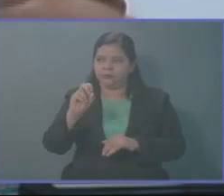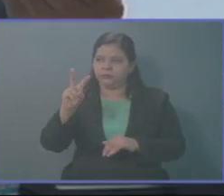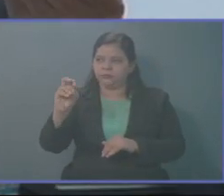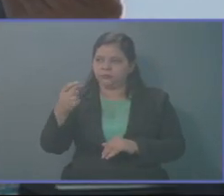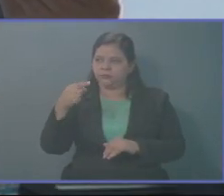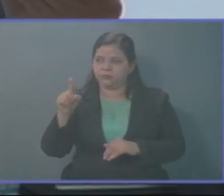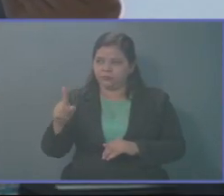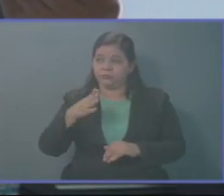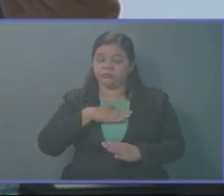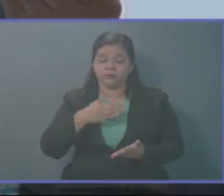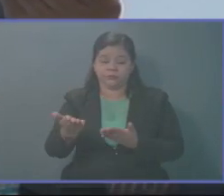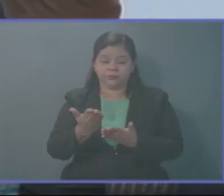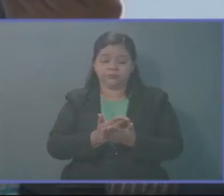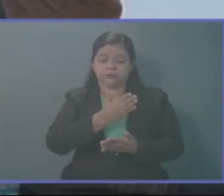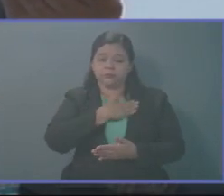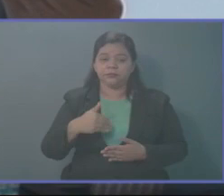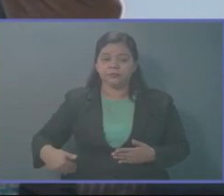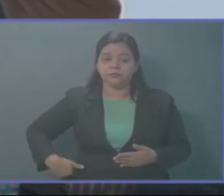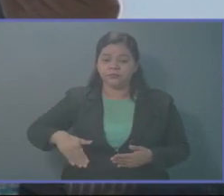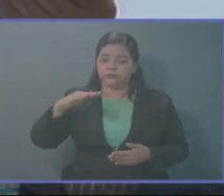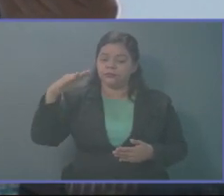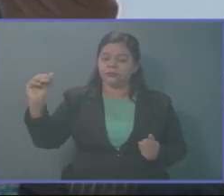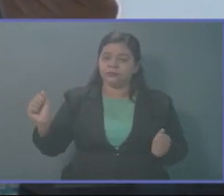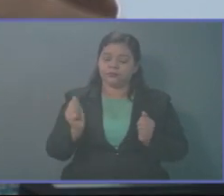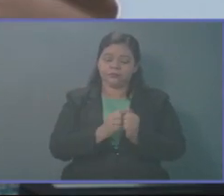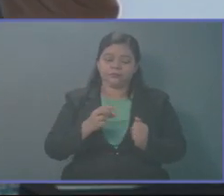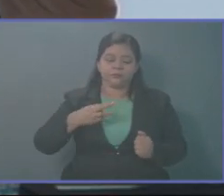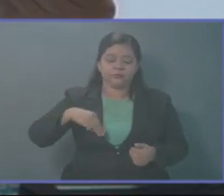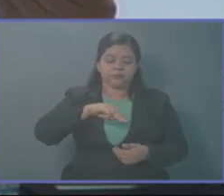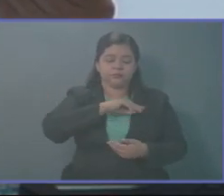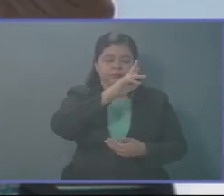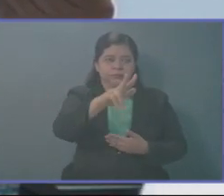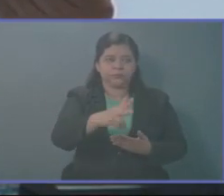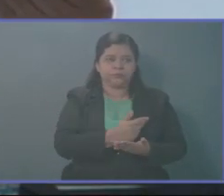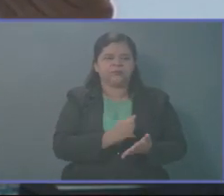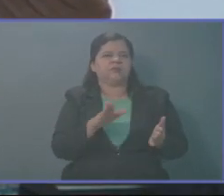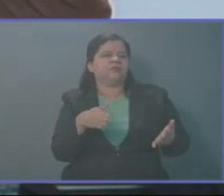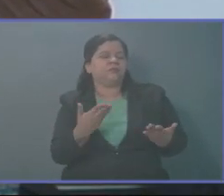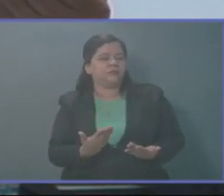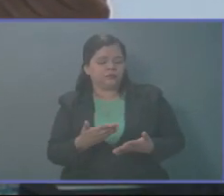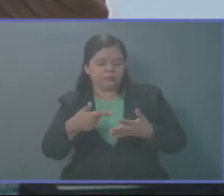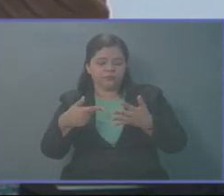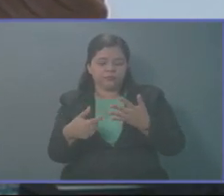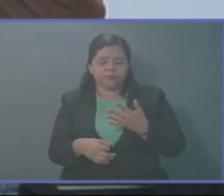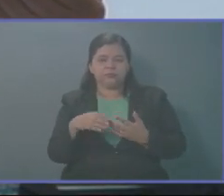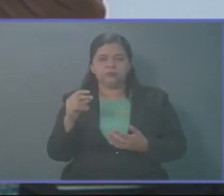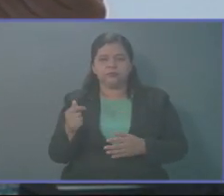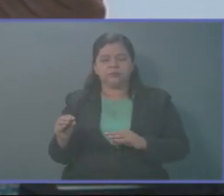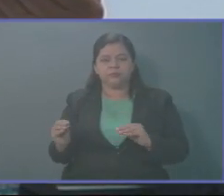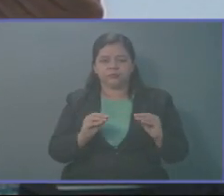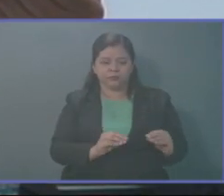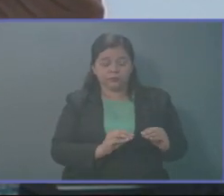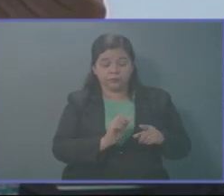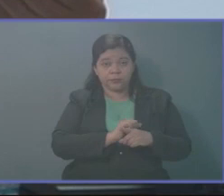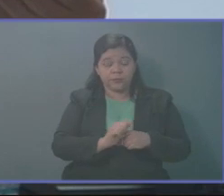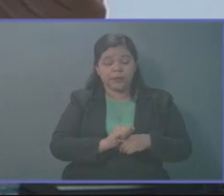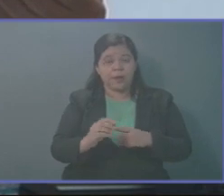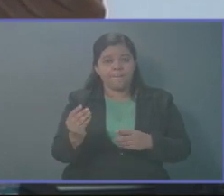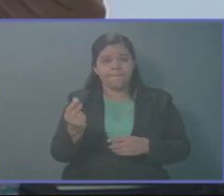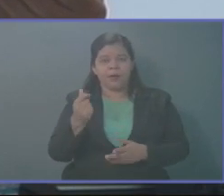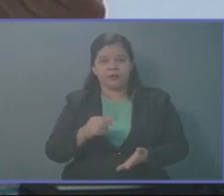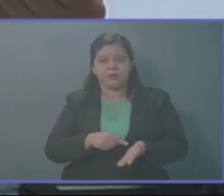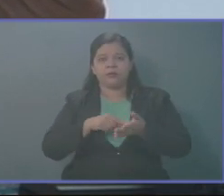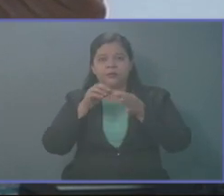1972-4-2020-1, iniciativa del presidente de la República por medio del ministro de Hacienda en el sentido de se emita ley transitoria para facilitar la presentación